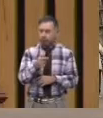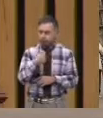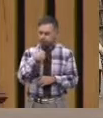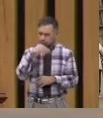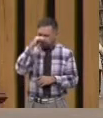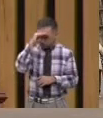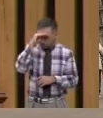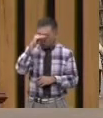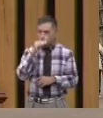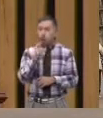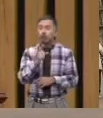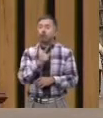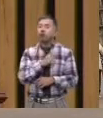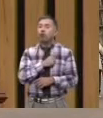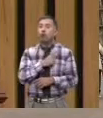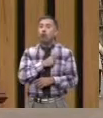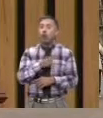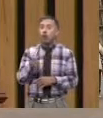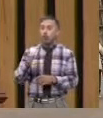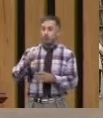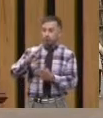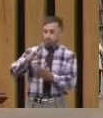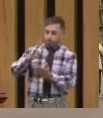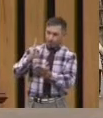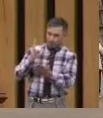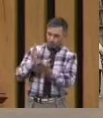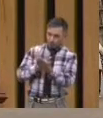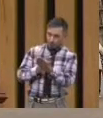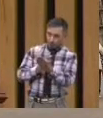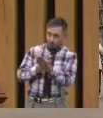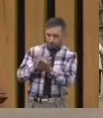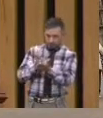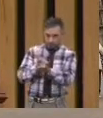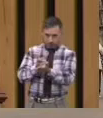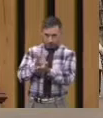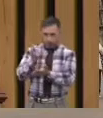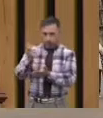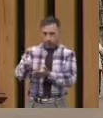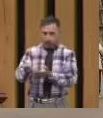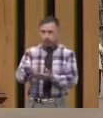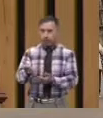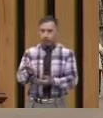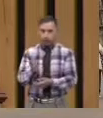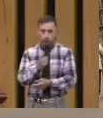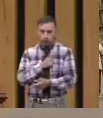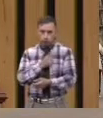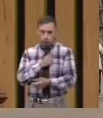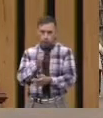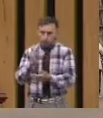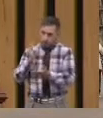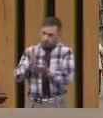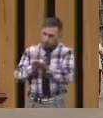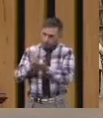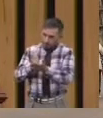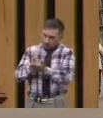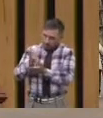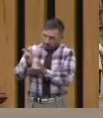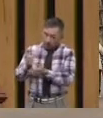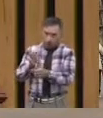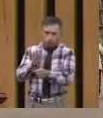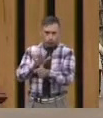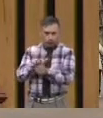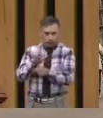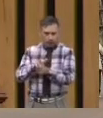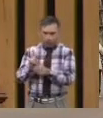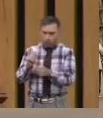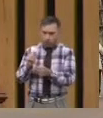se debiera imponer la multa económica. Me parece suficiente,